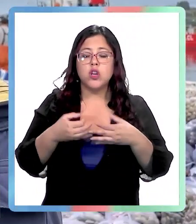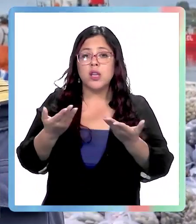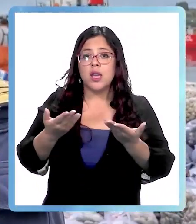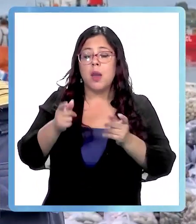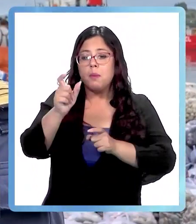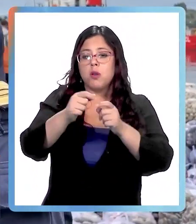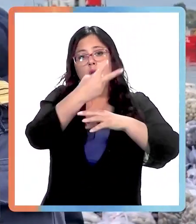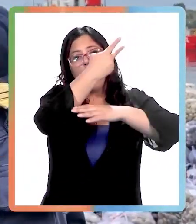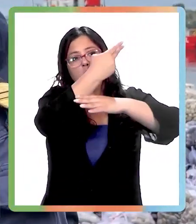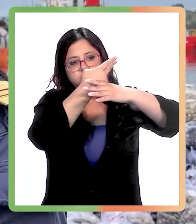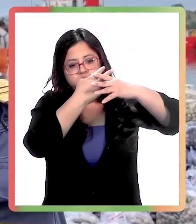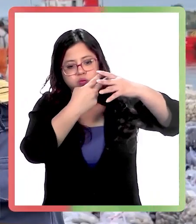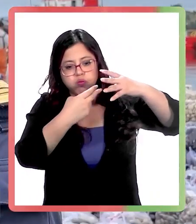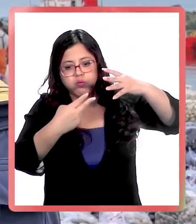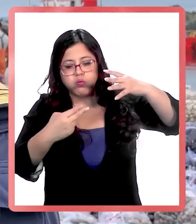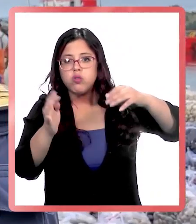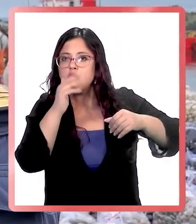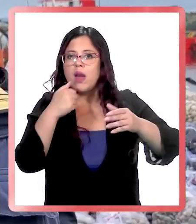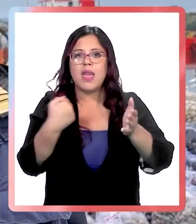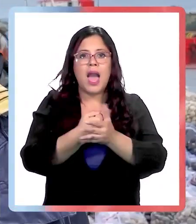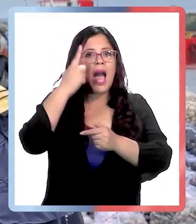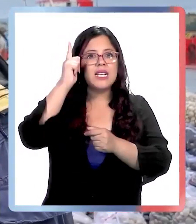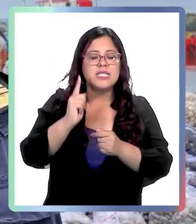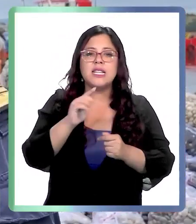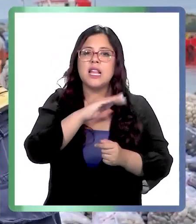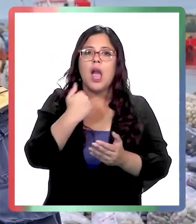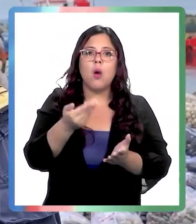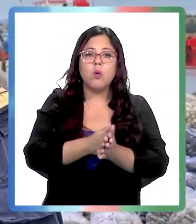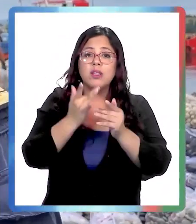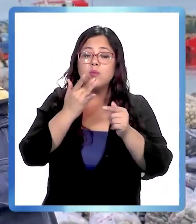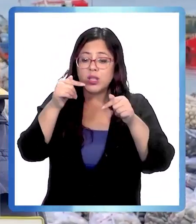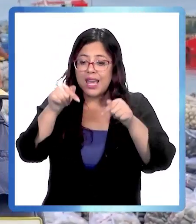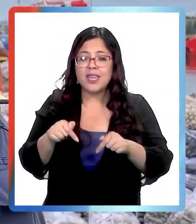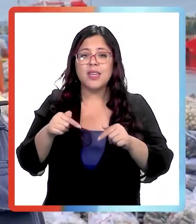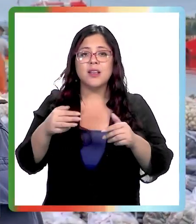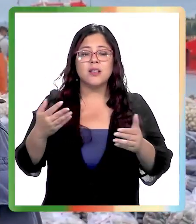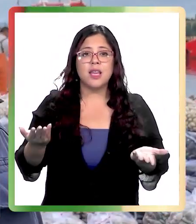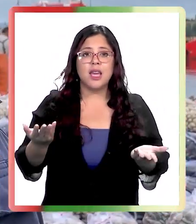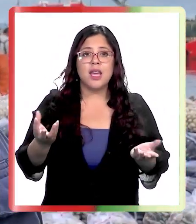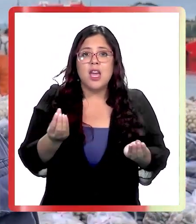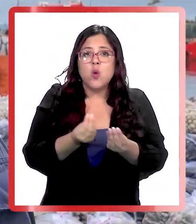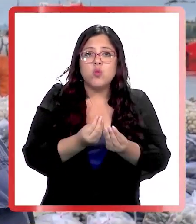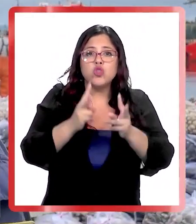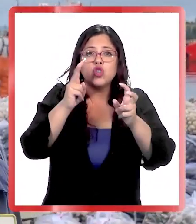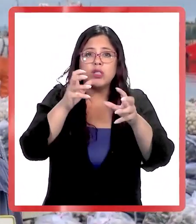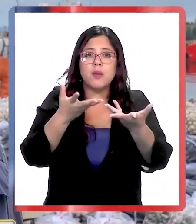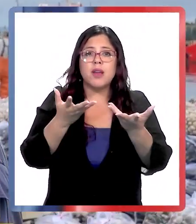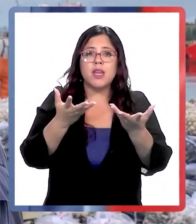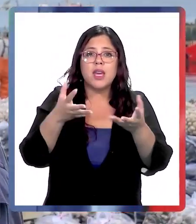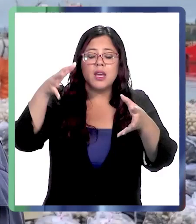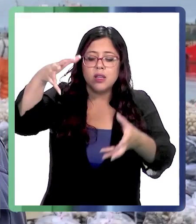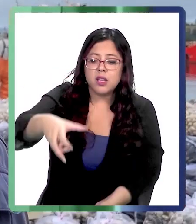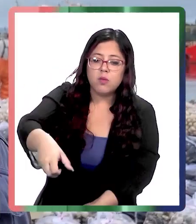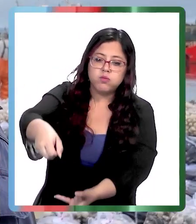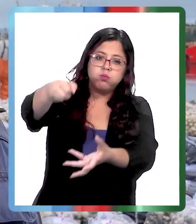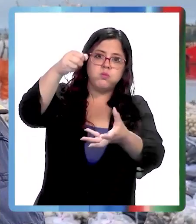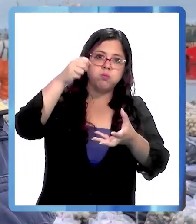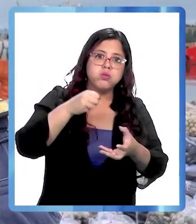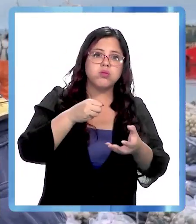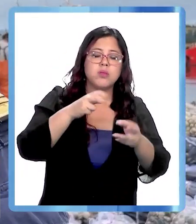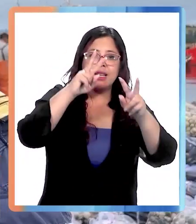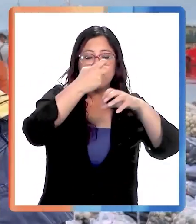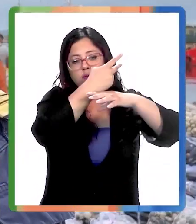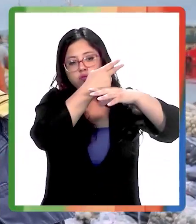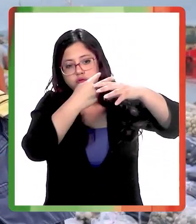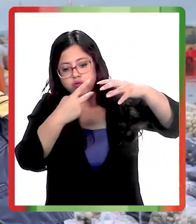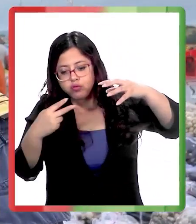agua no sufran un accidente grave o mortal, porque durante esta época se concentra mucho lo que es la actividad marítima, la actividad extractiva a través del buceo. Y el buceo es